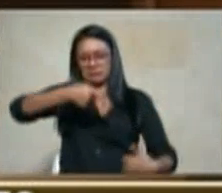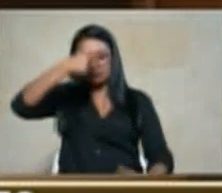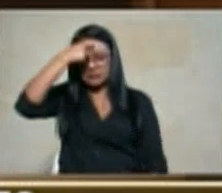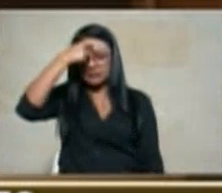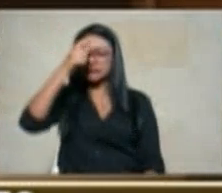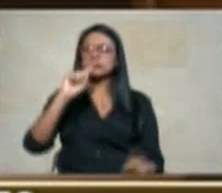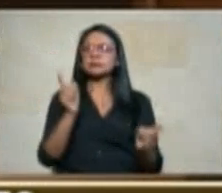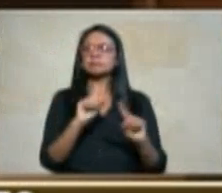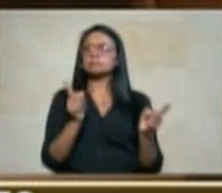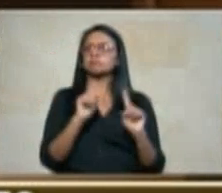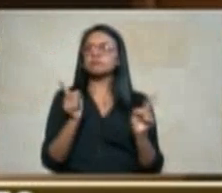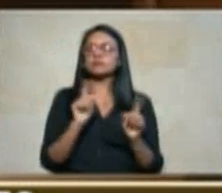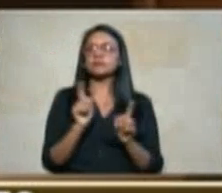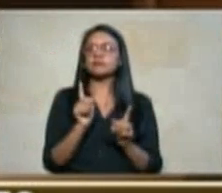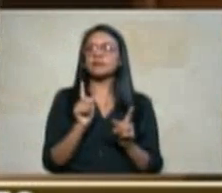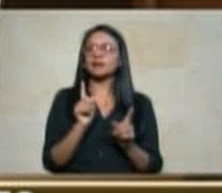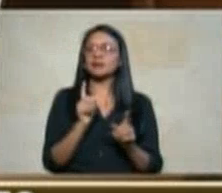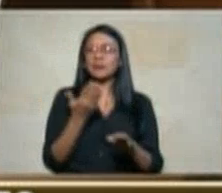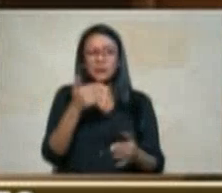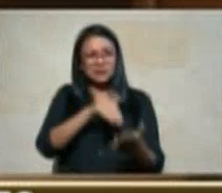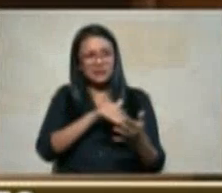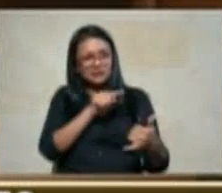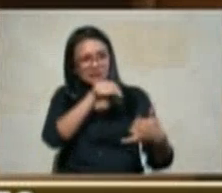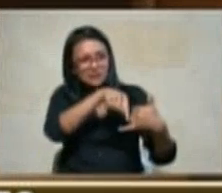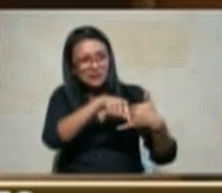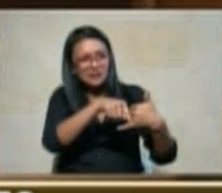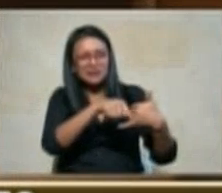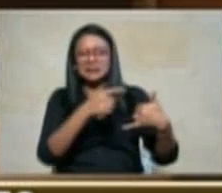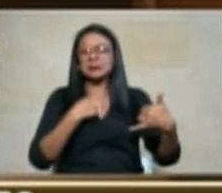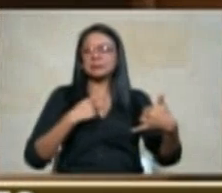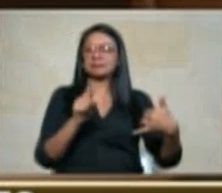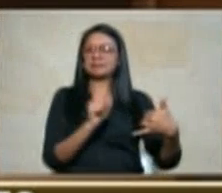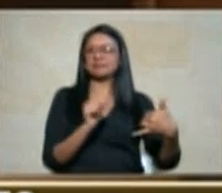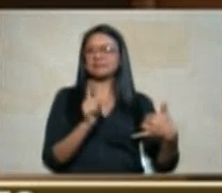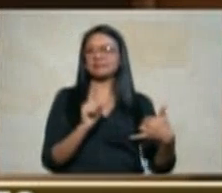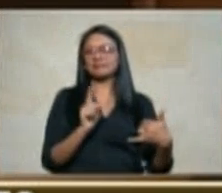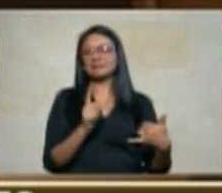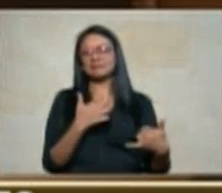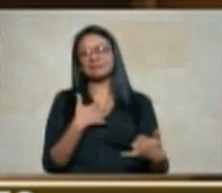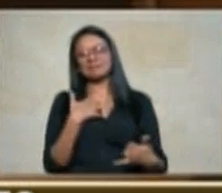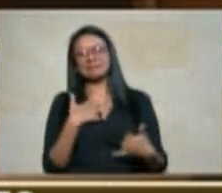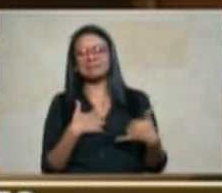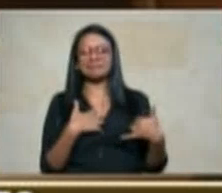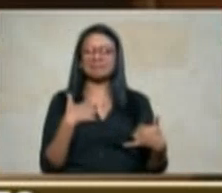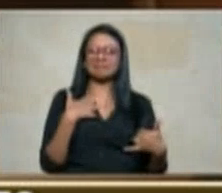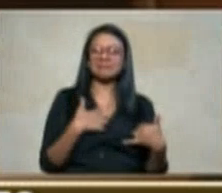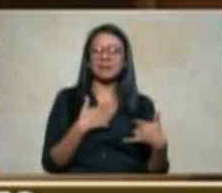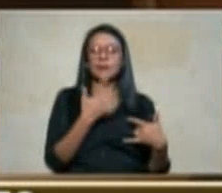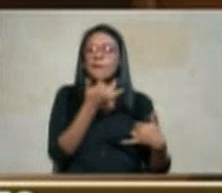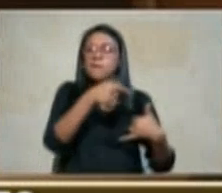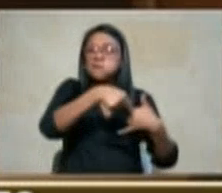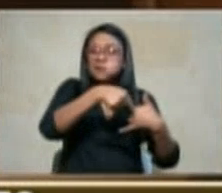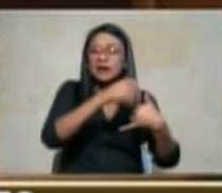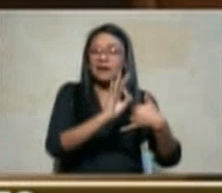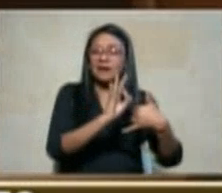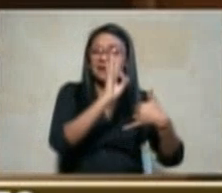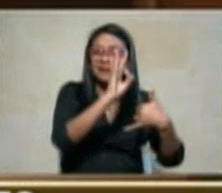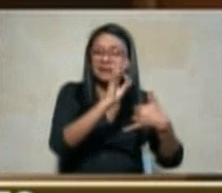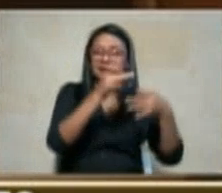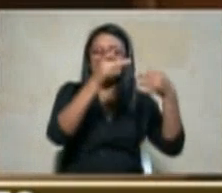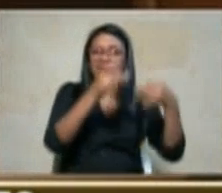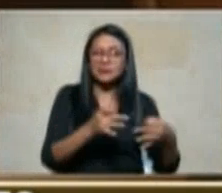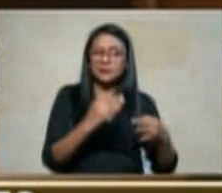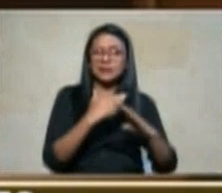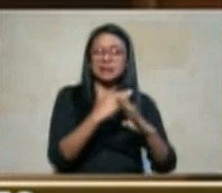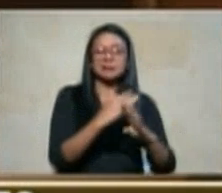y dentro de sus opciones no está volver a vivir a Colombia, dado que no encuentran las garantías totales de